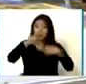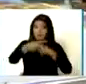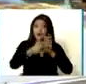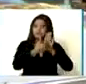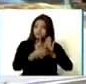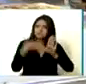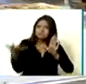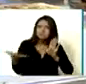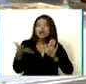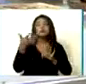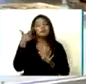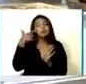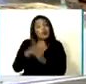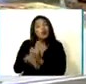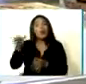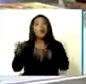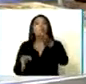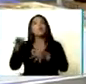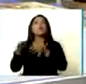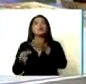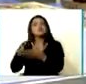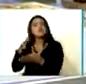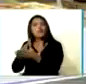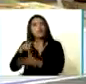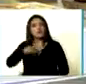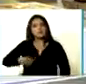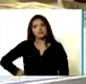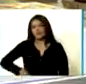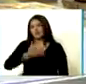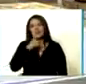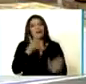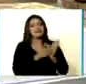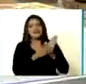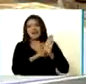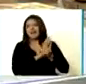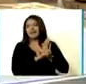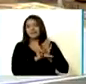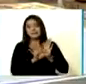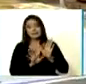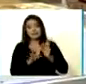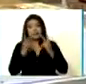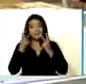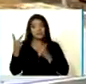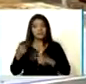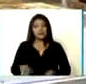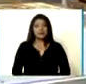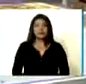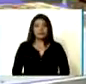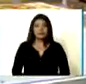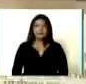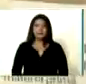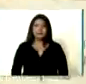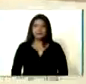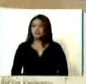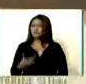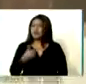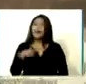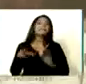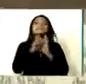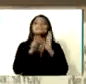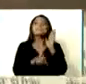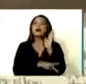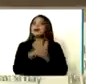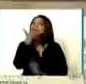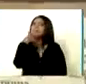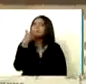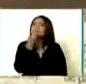un posible juicio político que no existe en ningún lado en nuestro país. Vean acá este parque, una maravilla, ¿viste? Sí, esto vale, es en el Parque Hugo Chávez, en La